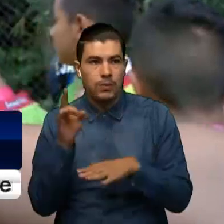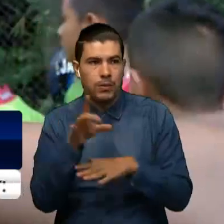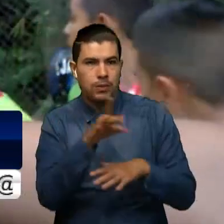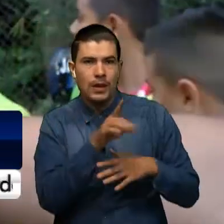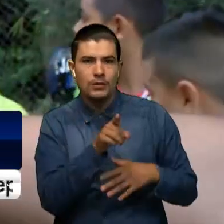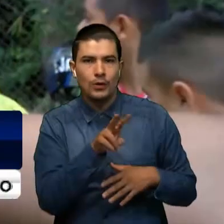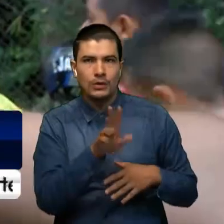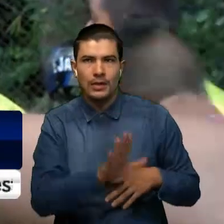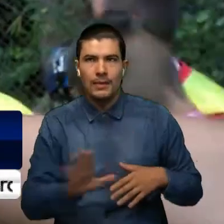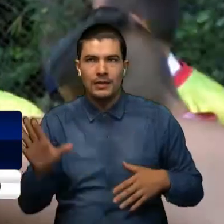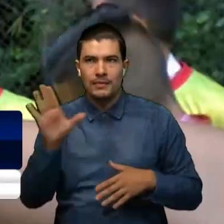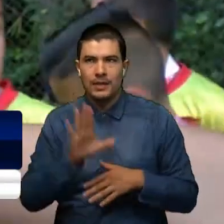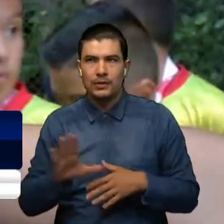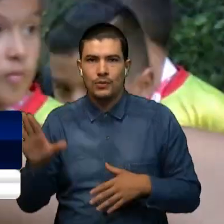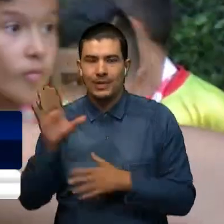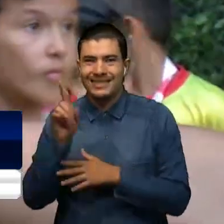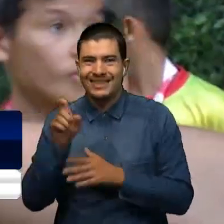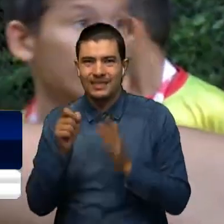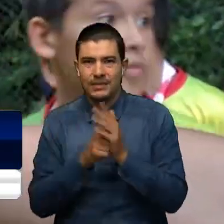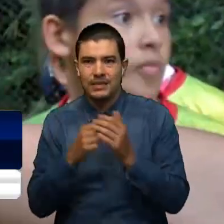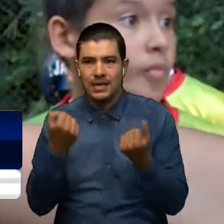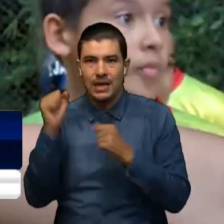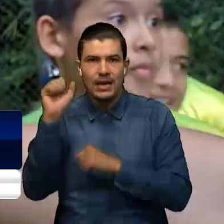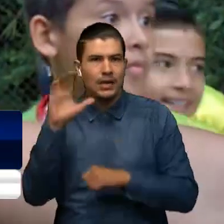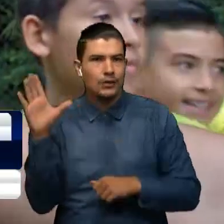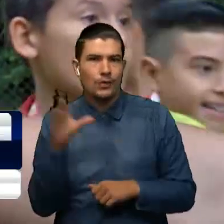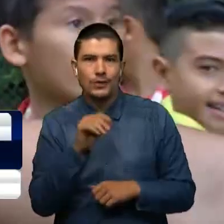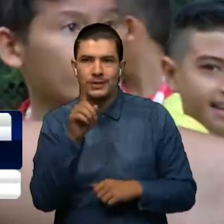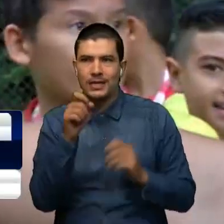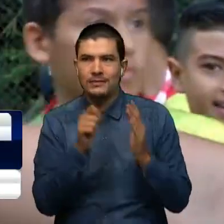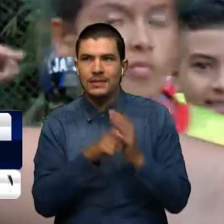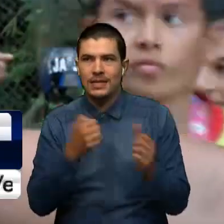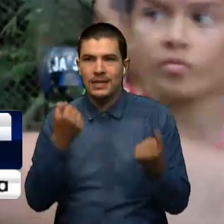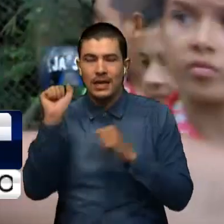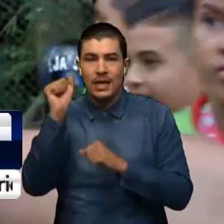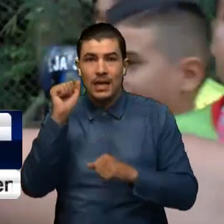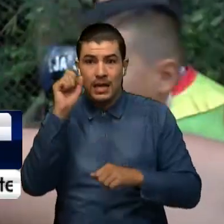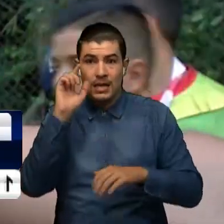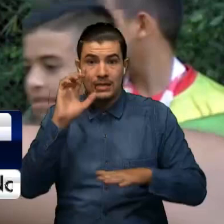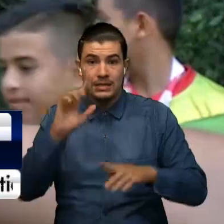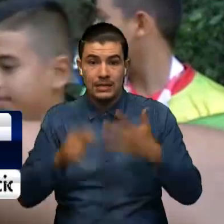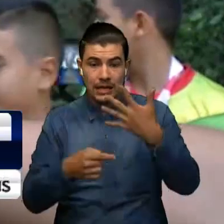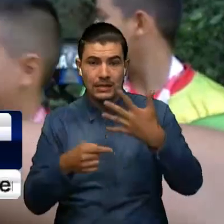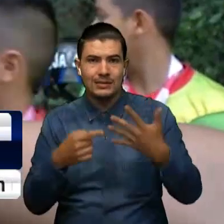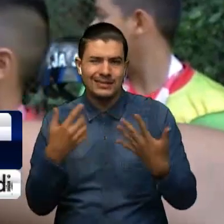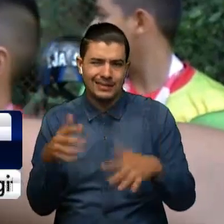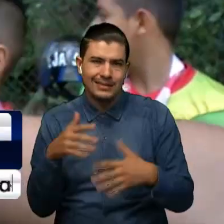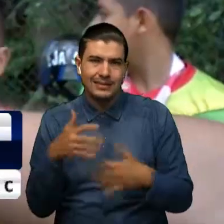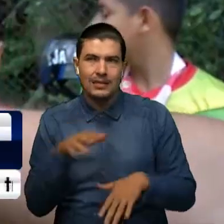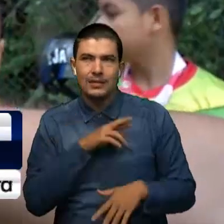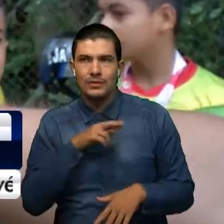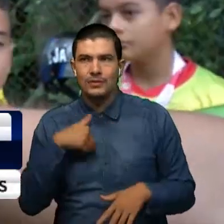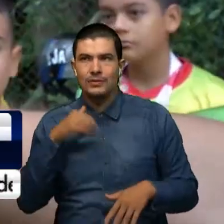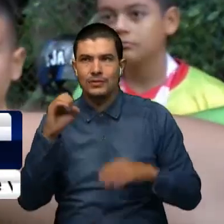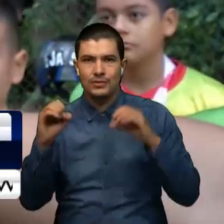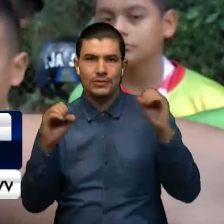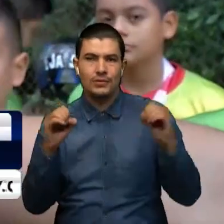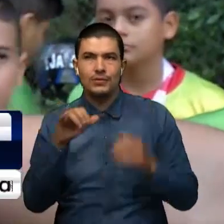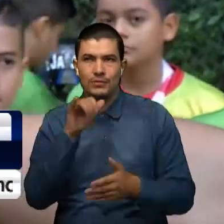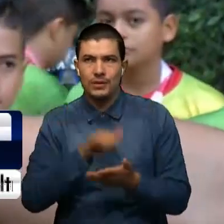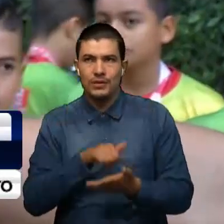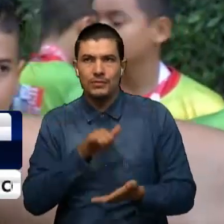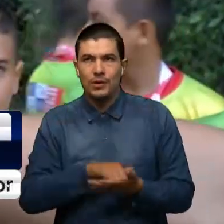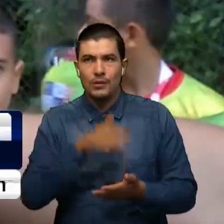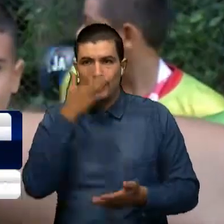tuvimos exactamente seis partidos por fortuna los ganamos todos en el último fue el único que logramos conservar nuestro arco en cero ya que